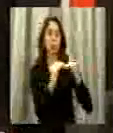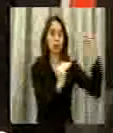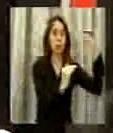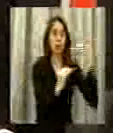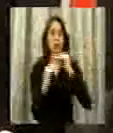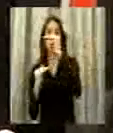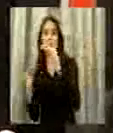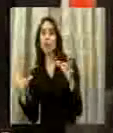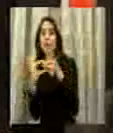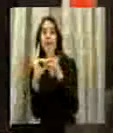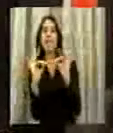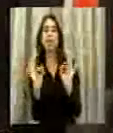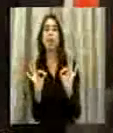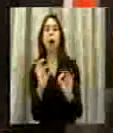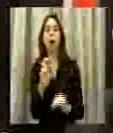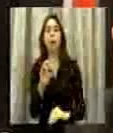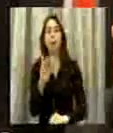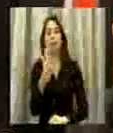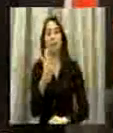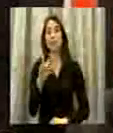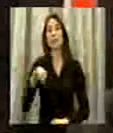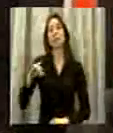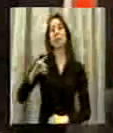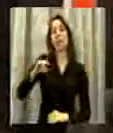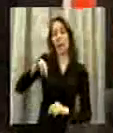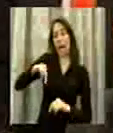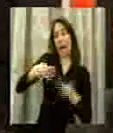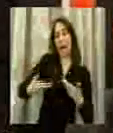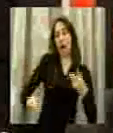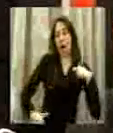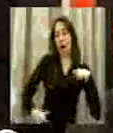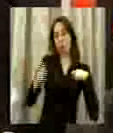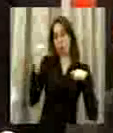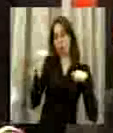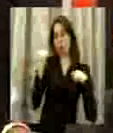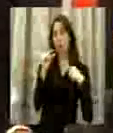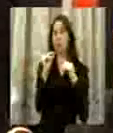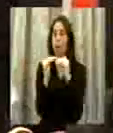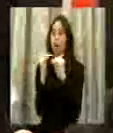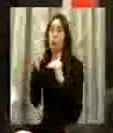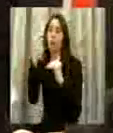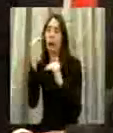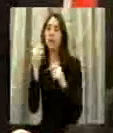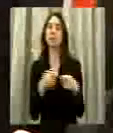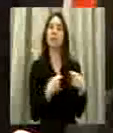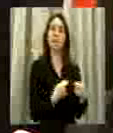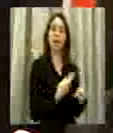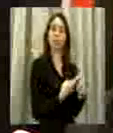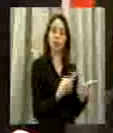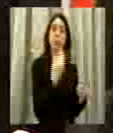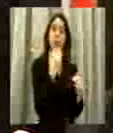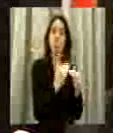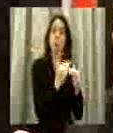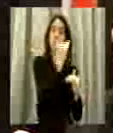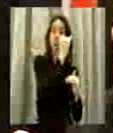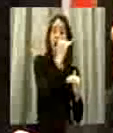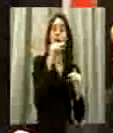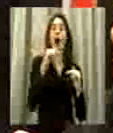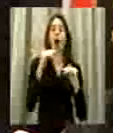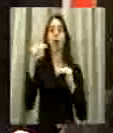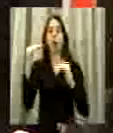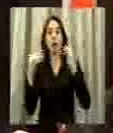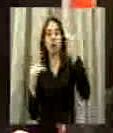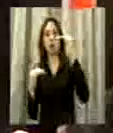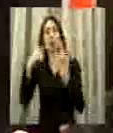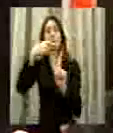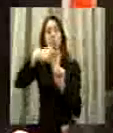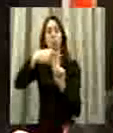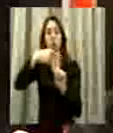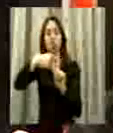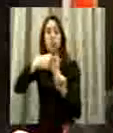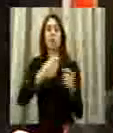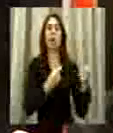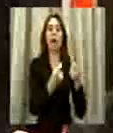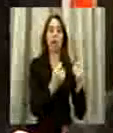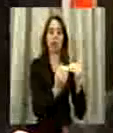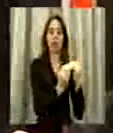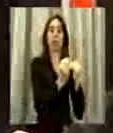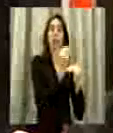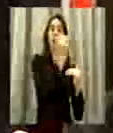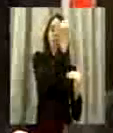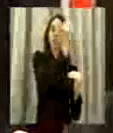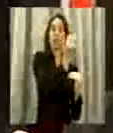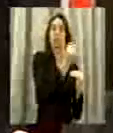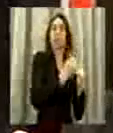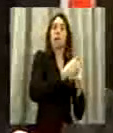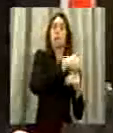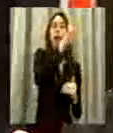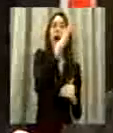estamos creciendo un poco más, así es que el gasto público también está creciendo más. Pero nosotros estamos generando una brecha positiva. La economía crece más